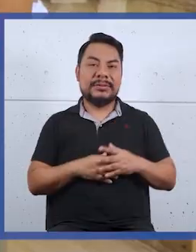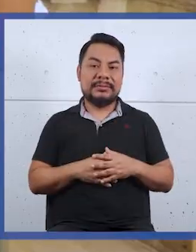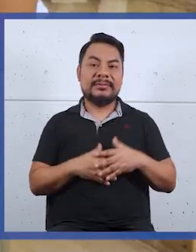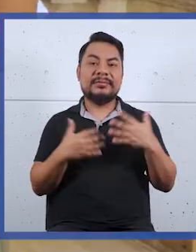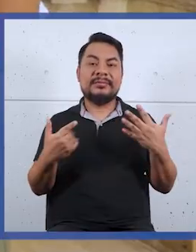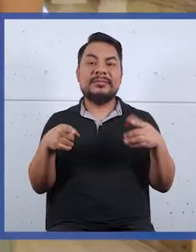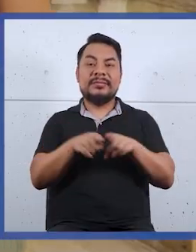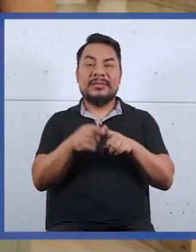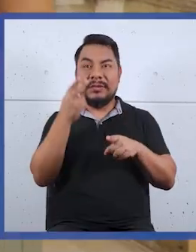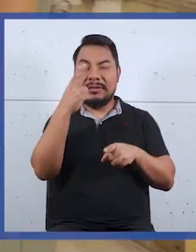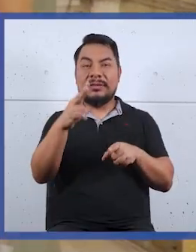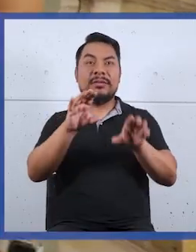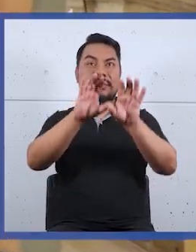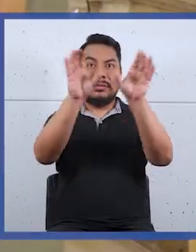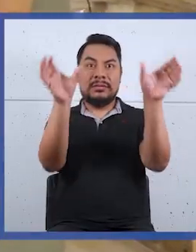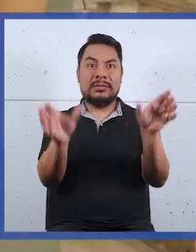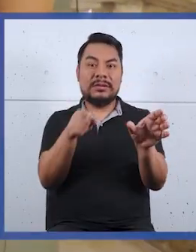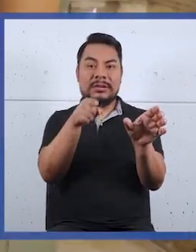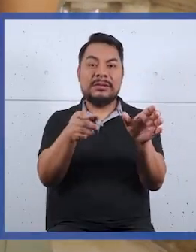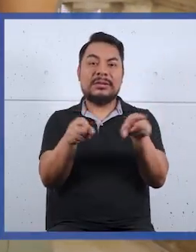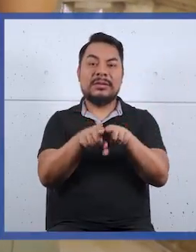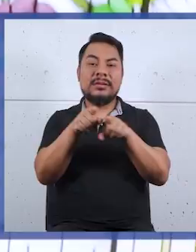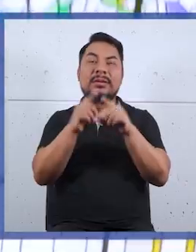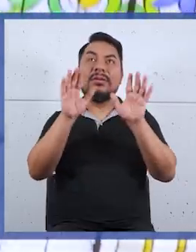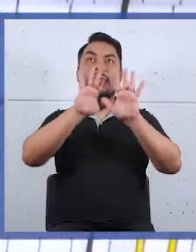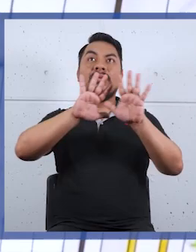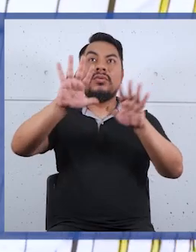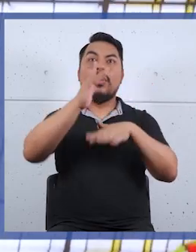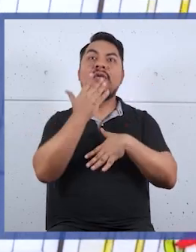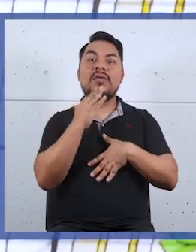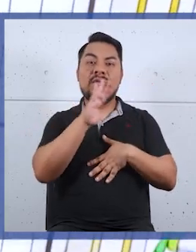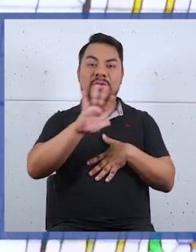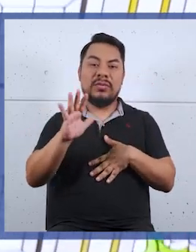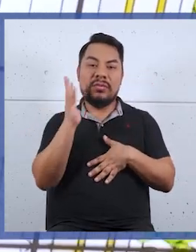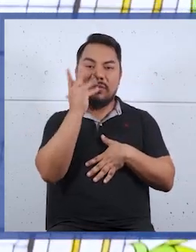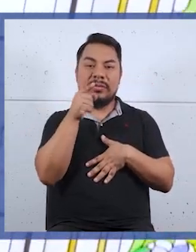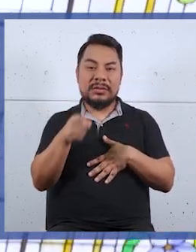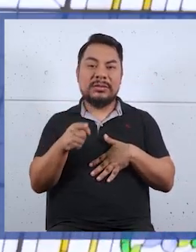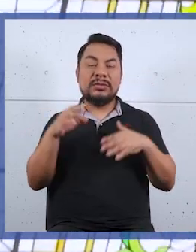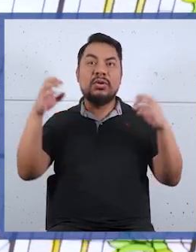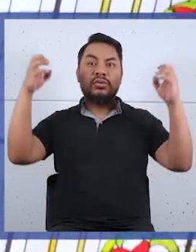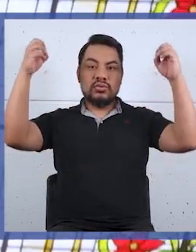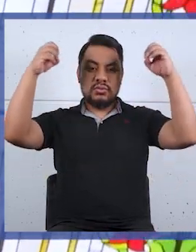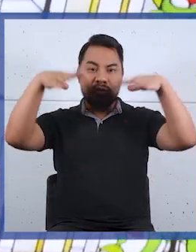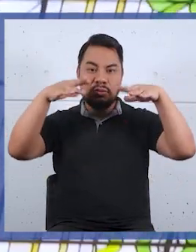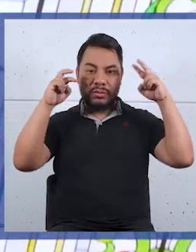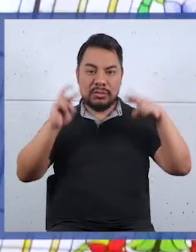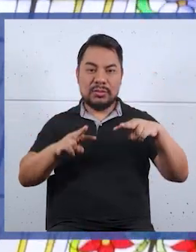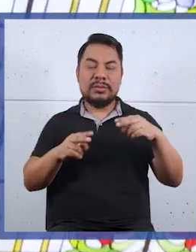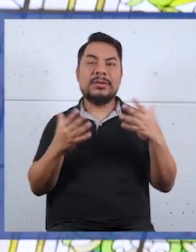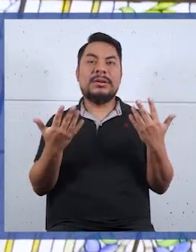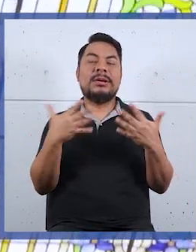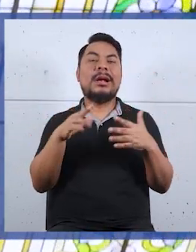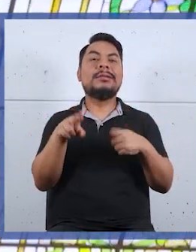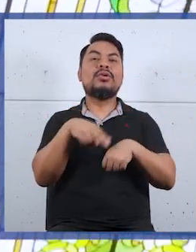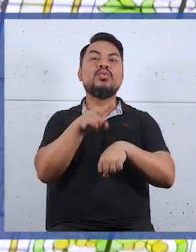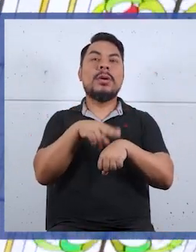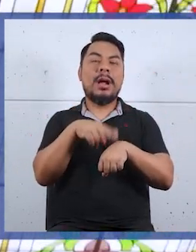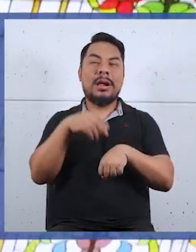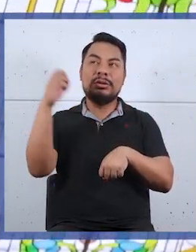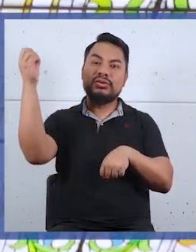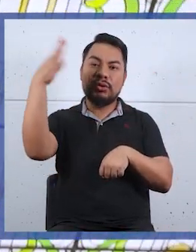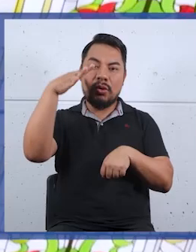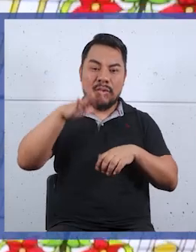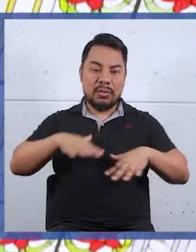en esta parte es ese vitral, un vitral de tendencia modernista que permite que el espacio se mantenga iluminado y también ventilado de manera